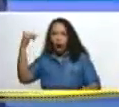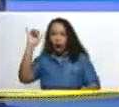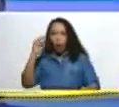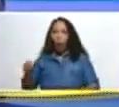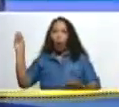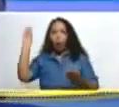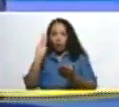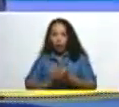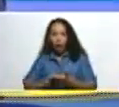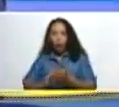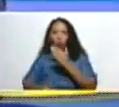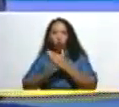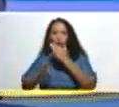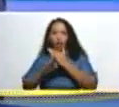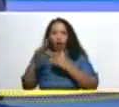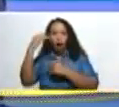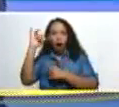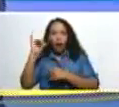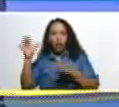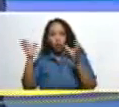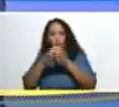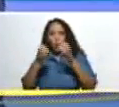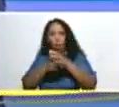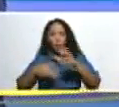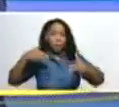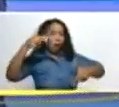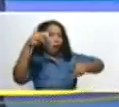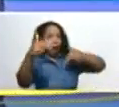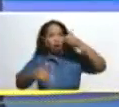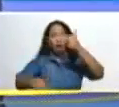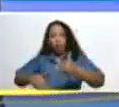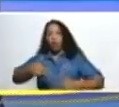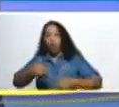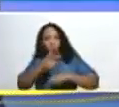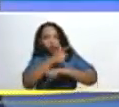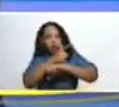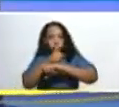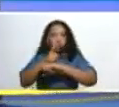conformado o existan bandas criminales, bandas delictivas.